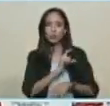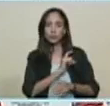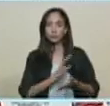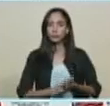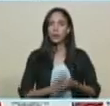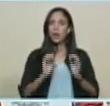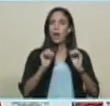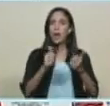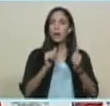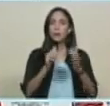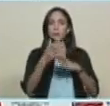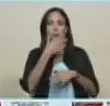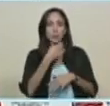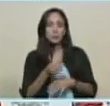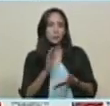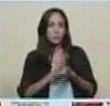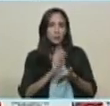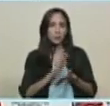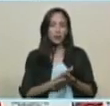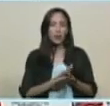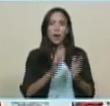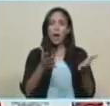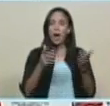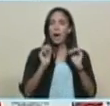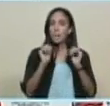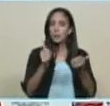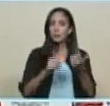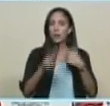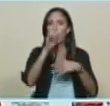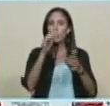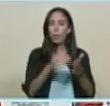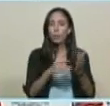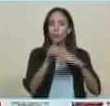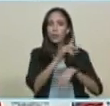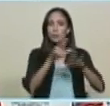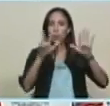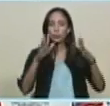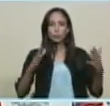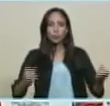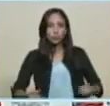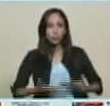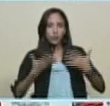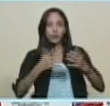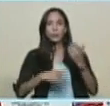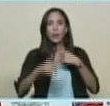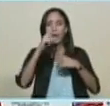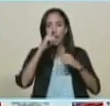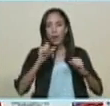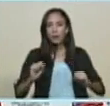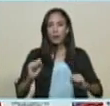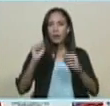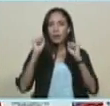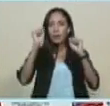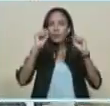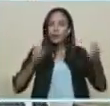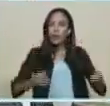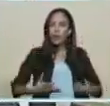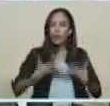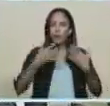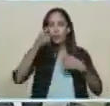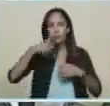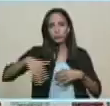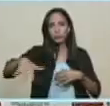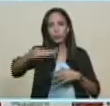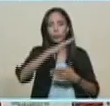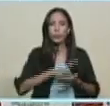a recibir un año 2018 de trabajo, de amor, de prosperidad y de felicidad. ¡Que viva la felicidad del pueblo! ¡Viva!